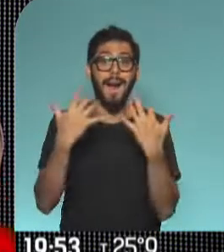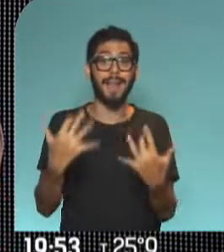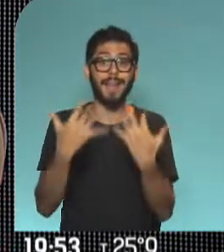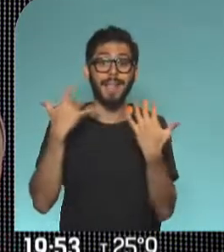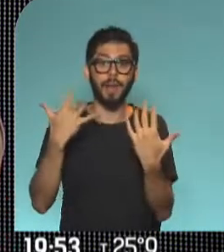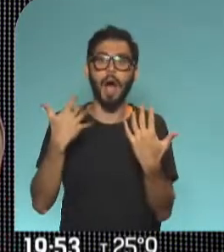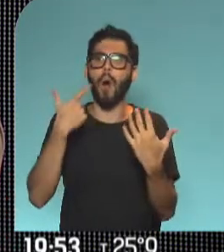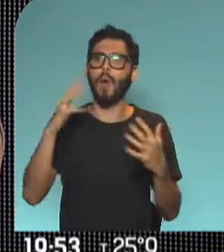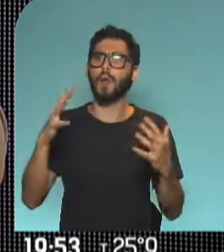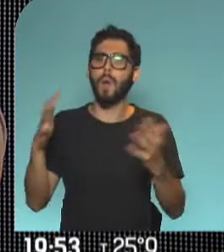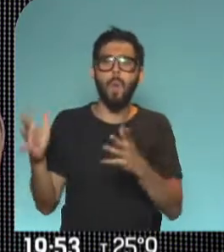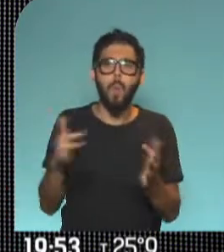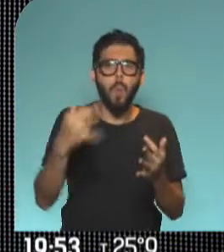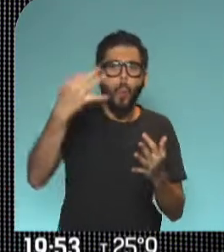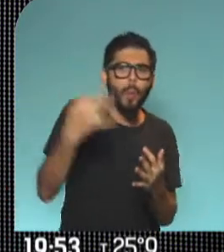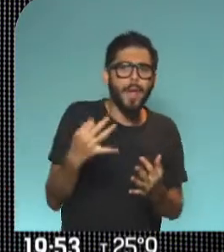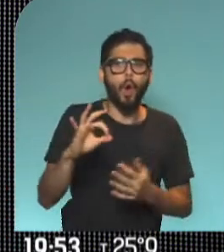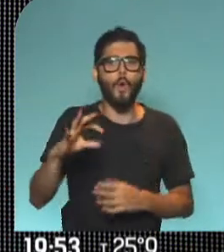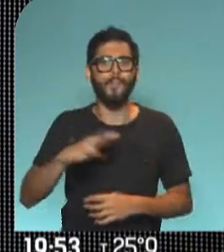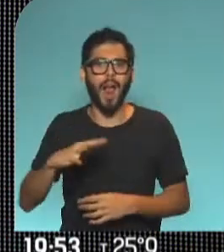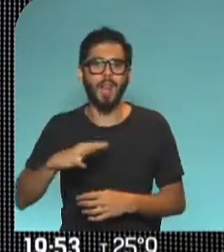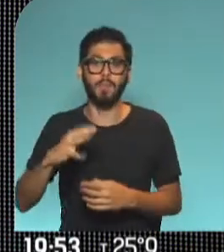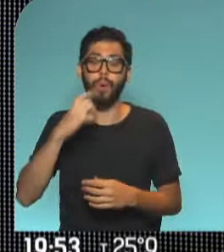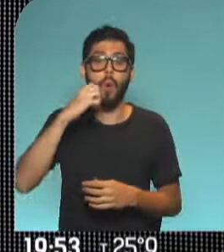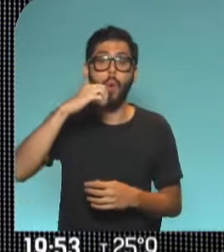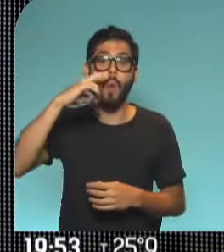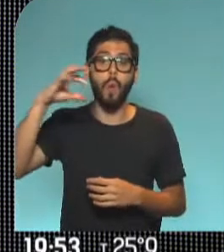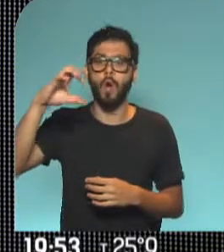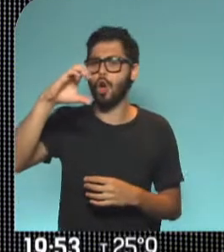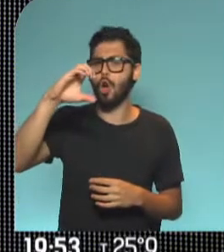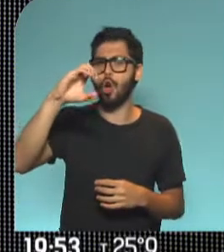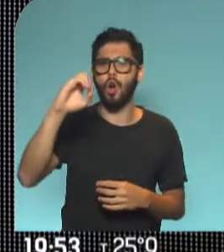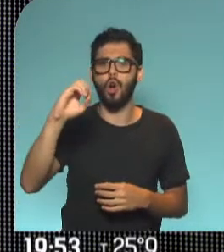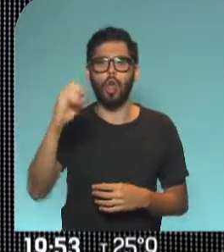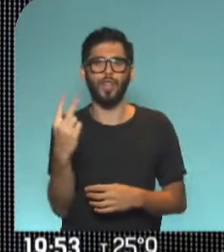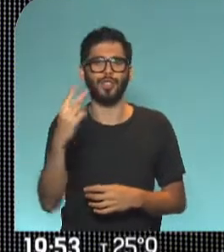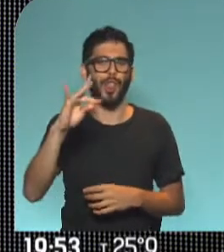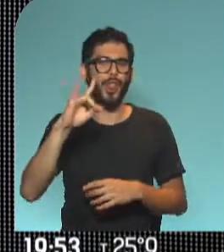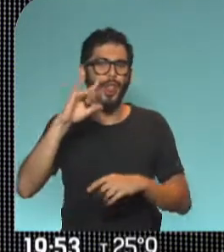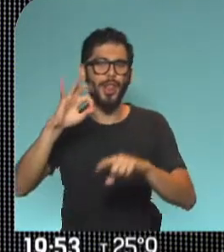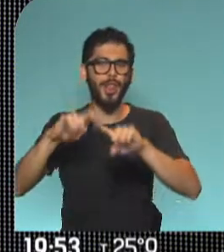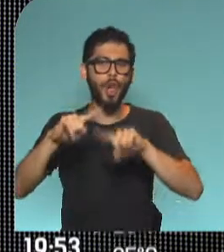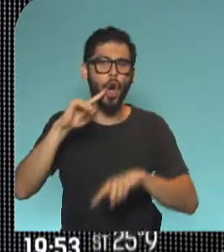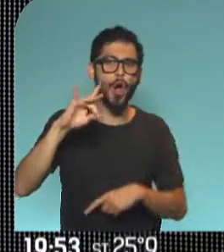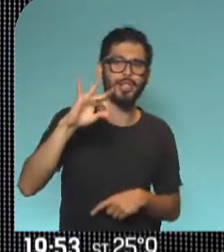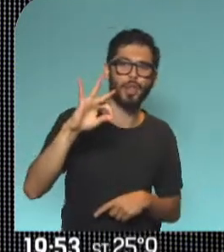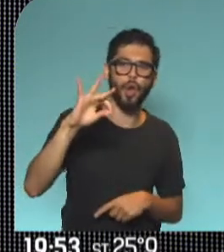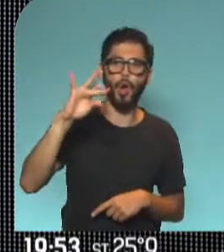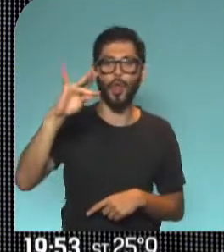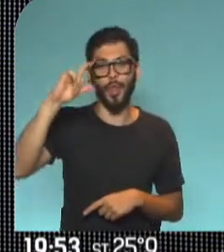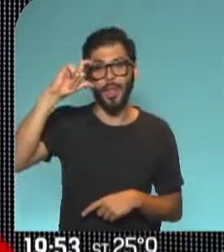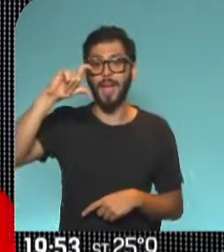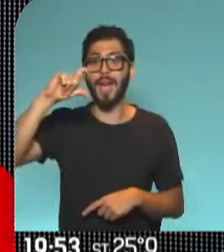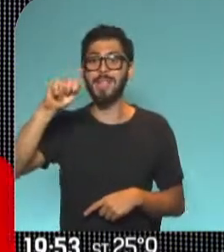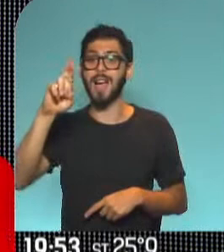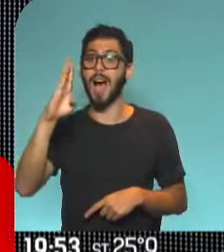está bien ventilado, está bien aireado, que no hay mucho dióxido de carbono, porque eso nos puede definir una situación complicada en